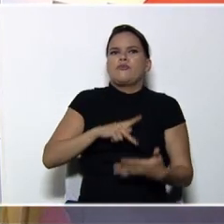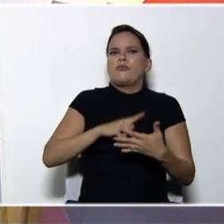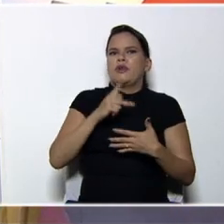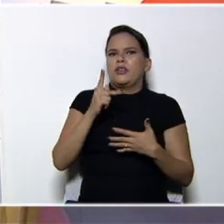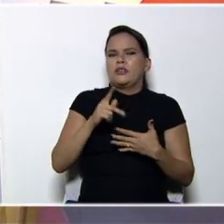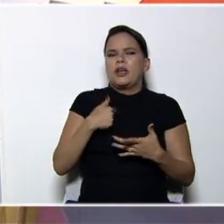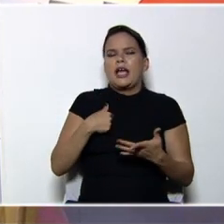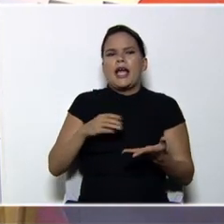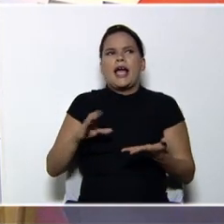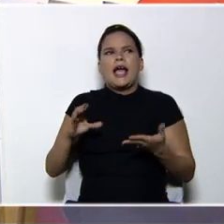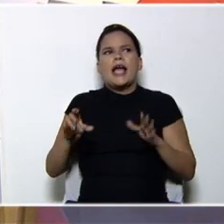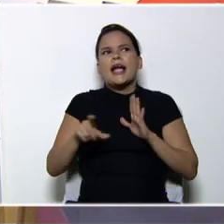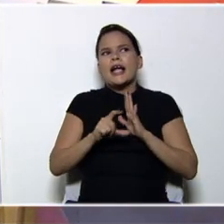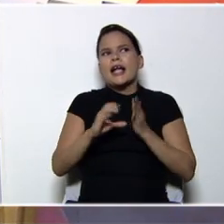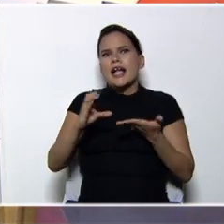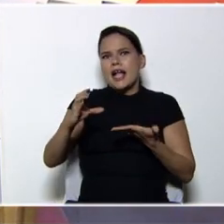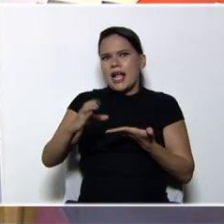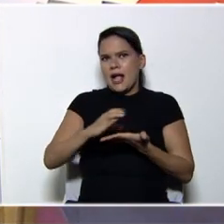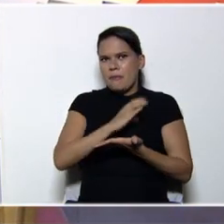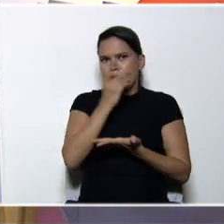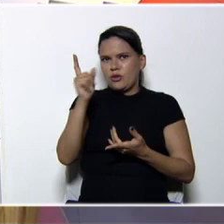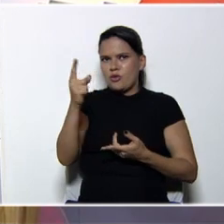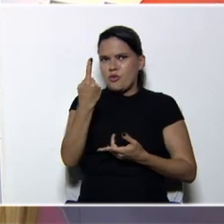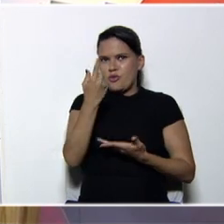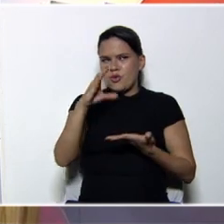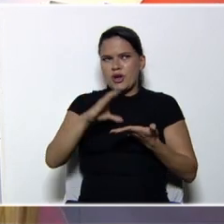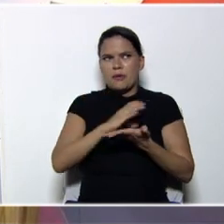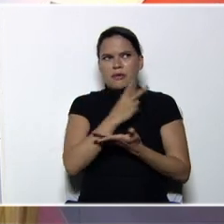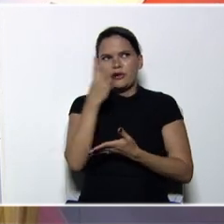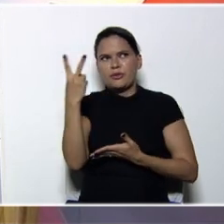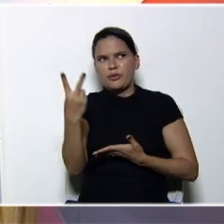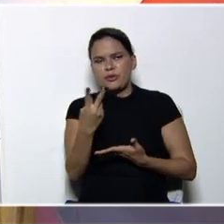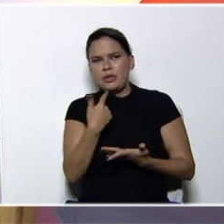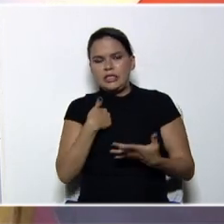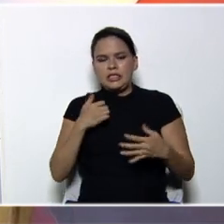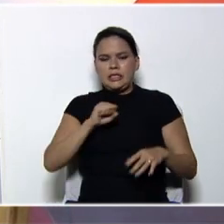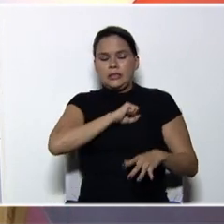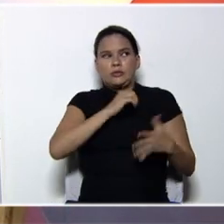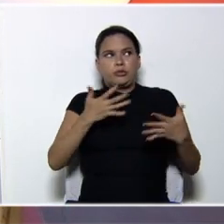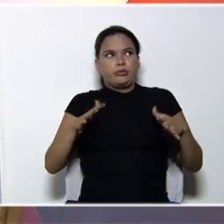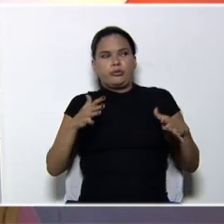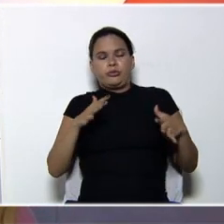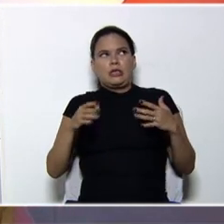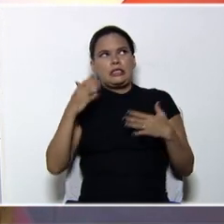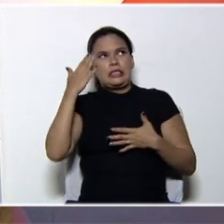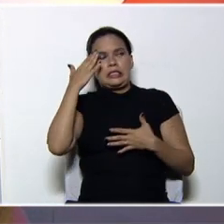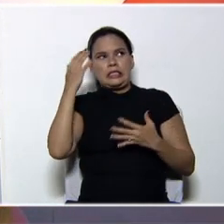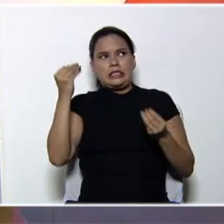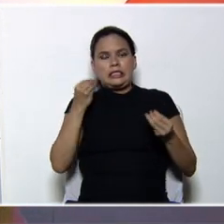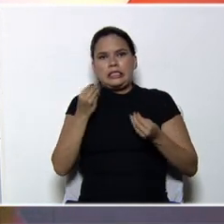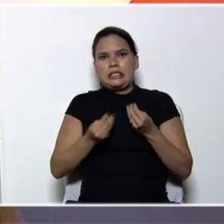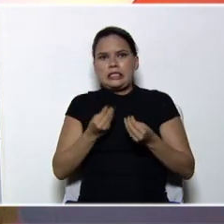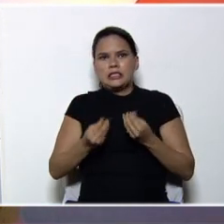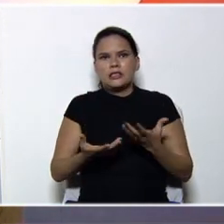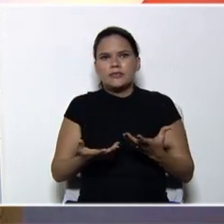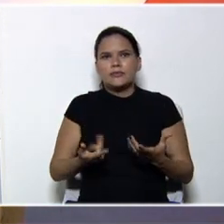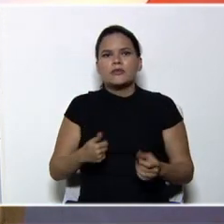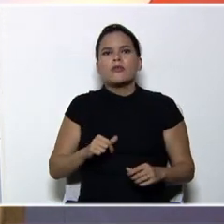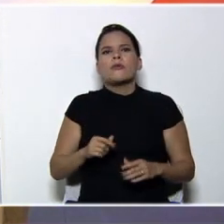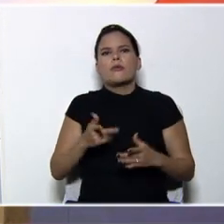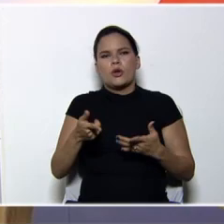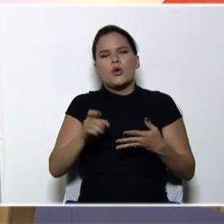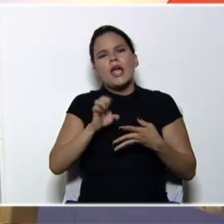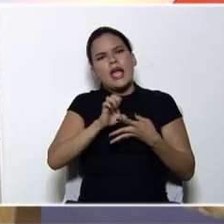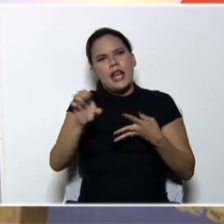2, que sabemos que allá en casa, cuando ya se lo estoy diciendo a los muchachos, se están poniendo nerviosos con el tema, pero vamos entonces a darles